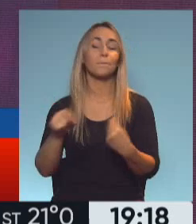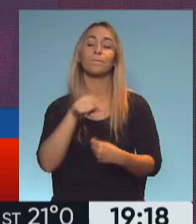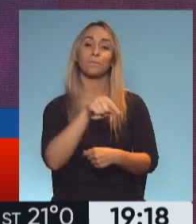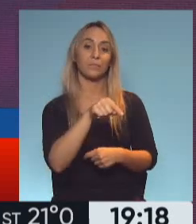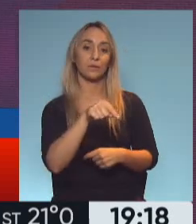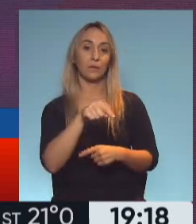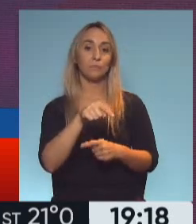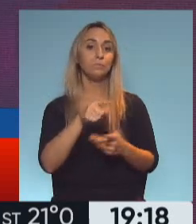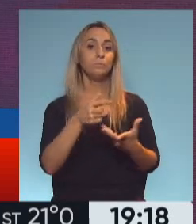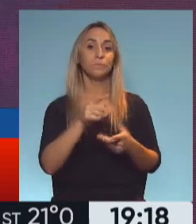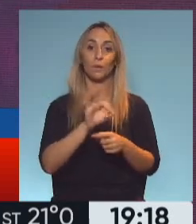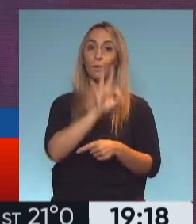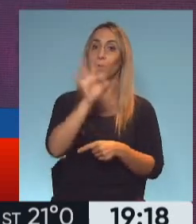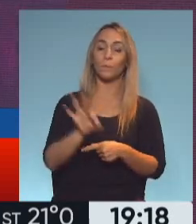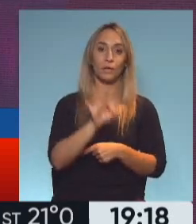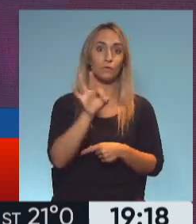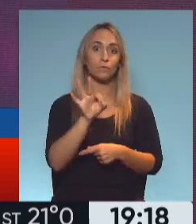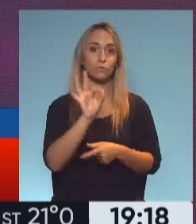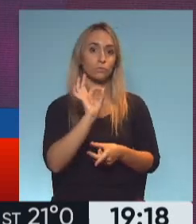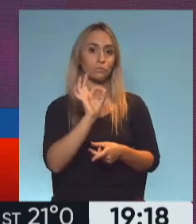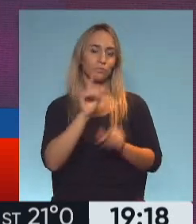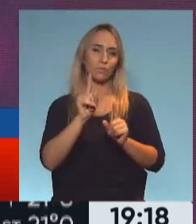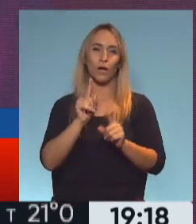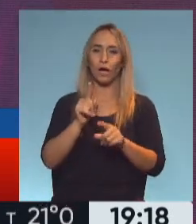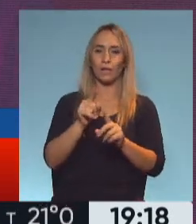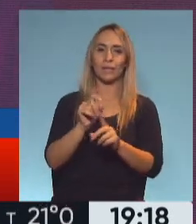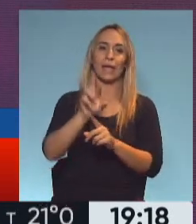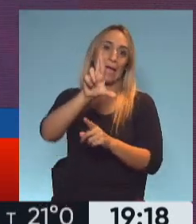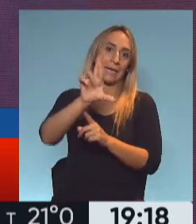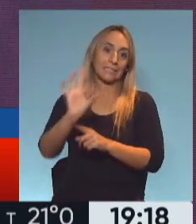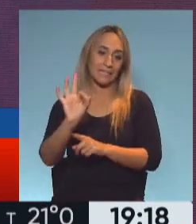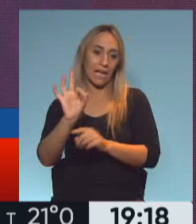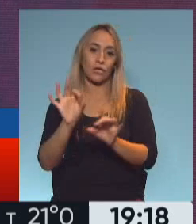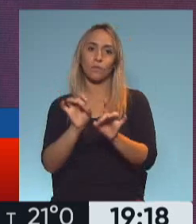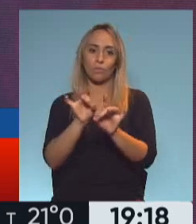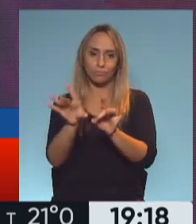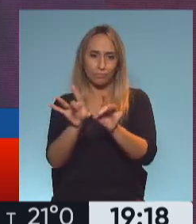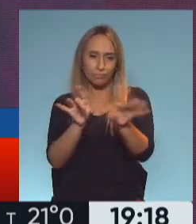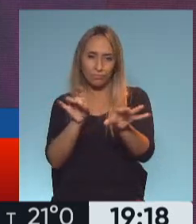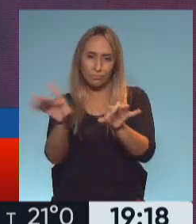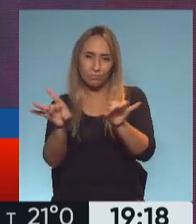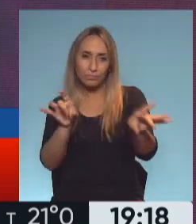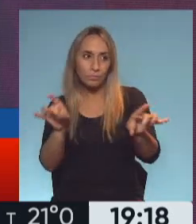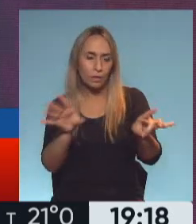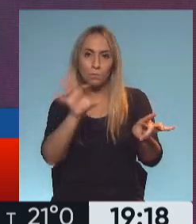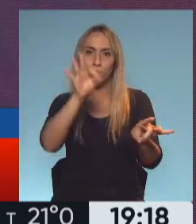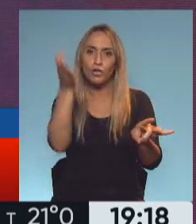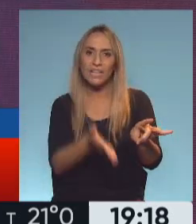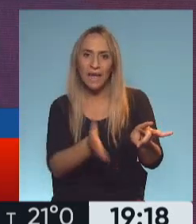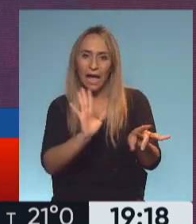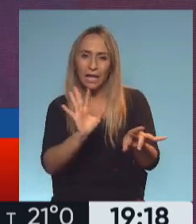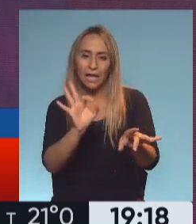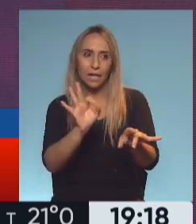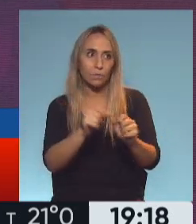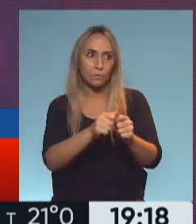la reproductividad del virus, el R0 ese famoso, ha aumentado, pero ha aumentado en la